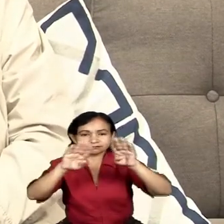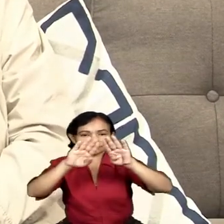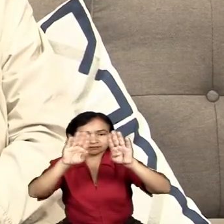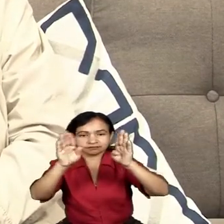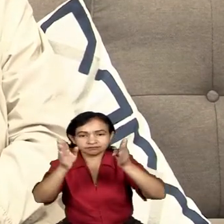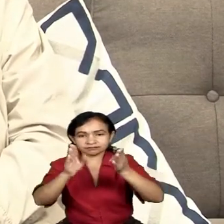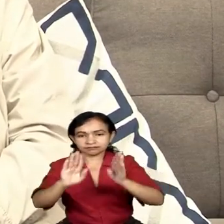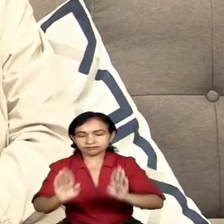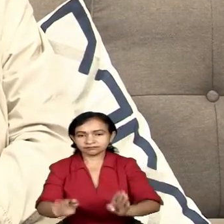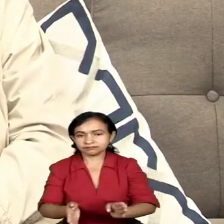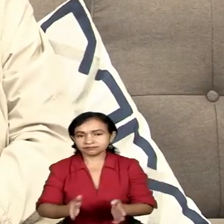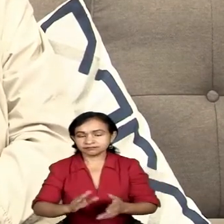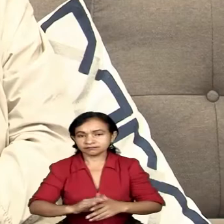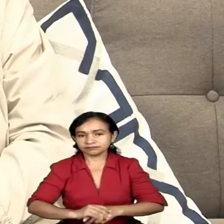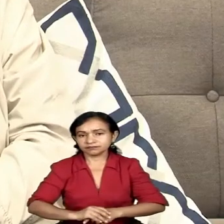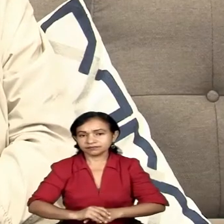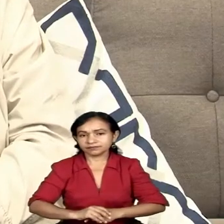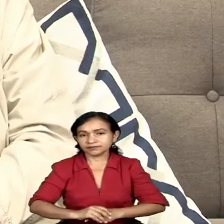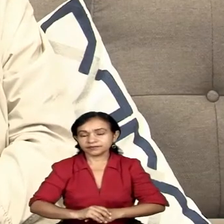de la